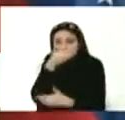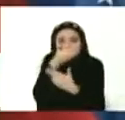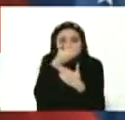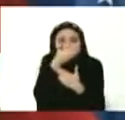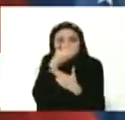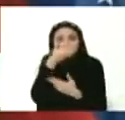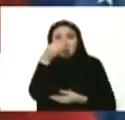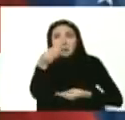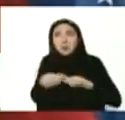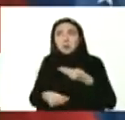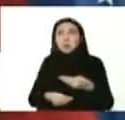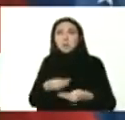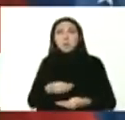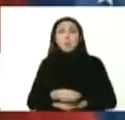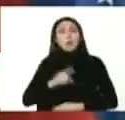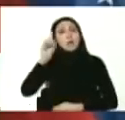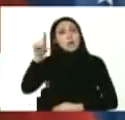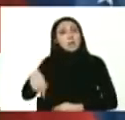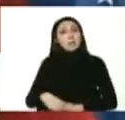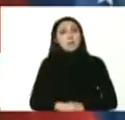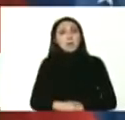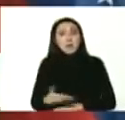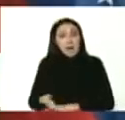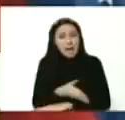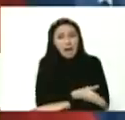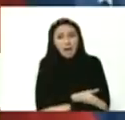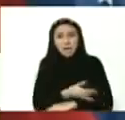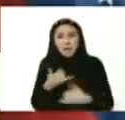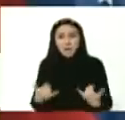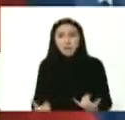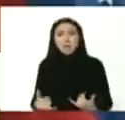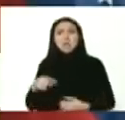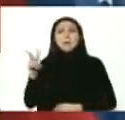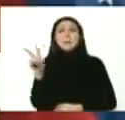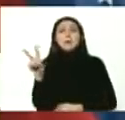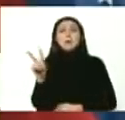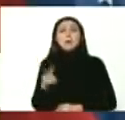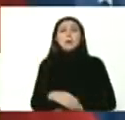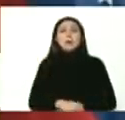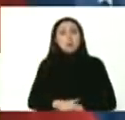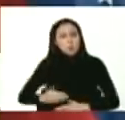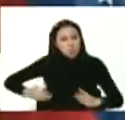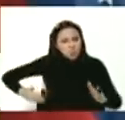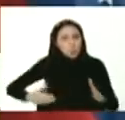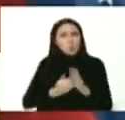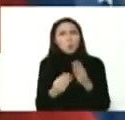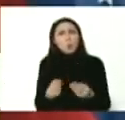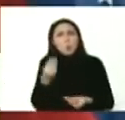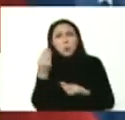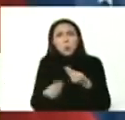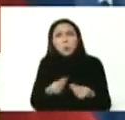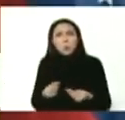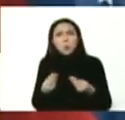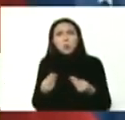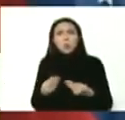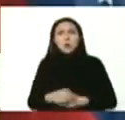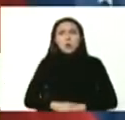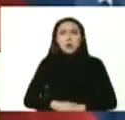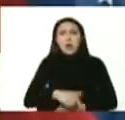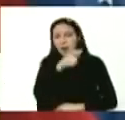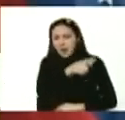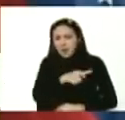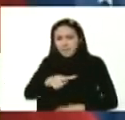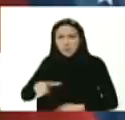que se organizaron en este país y causaron un daño gravísimo a la propia sociedad